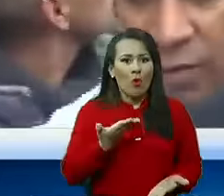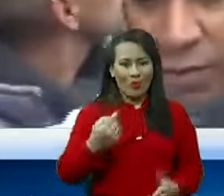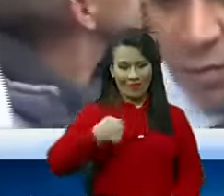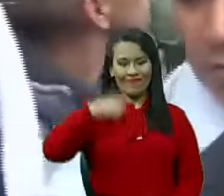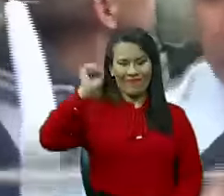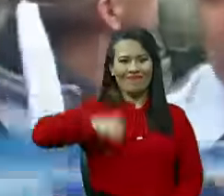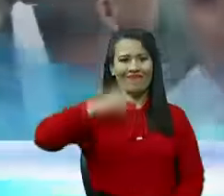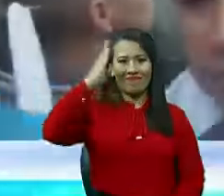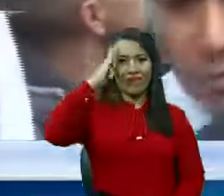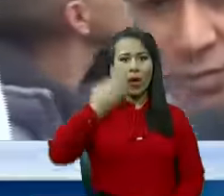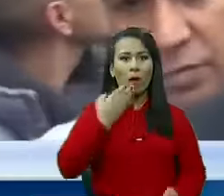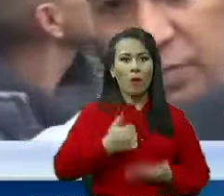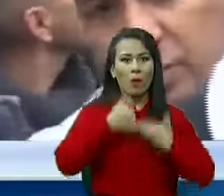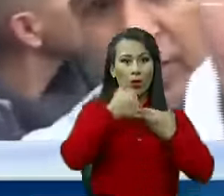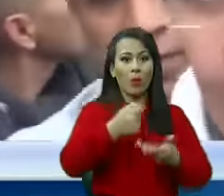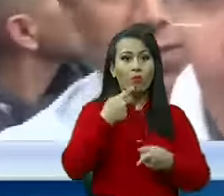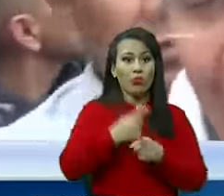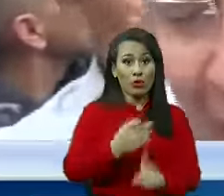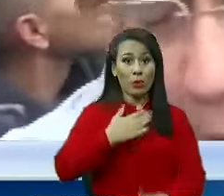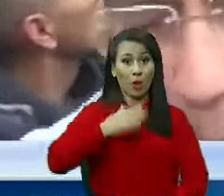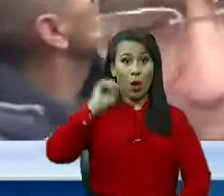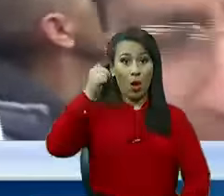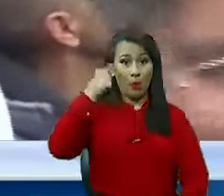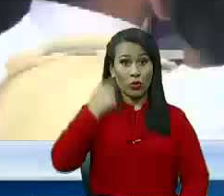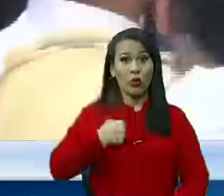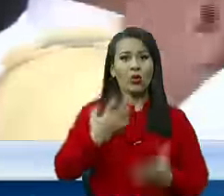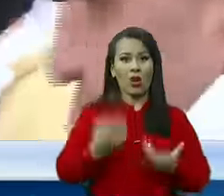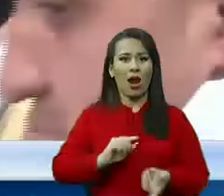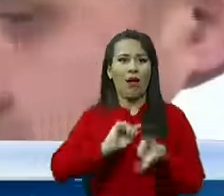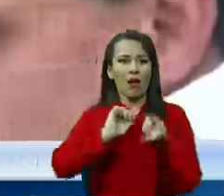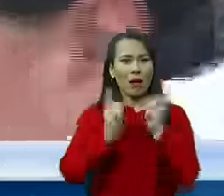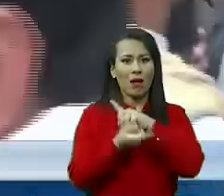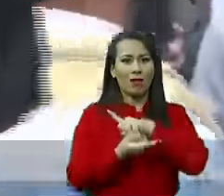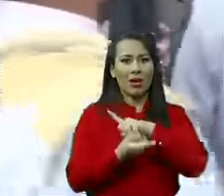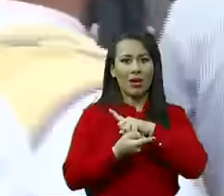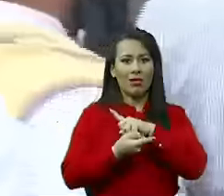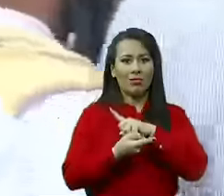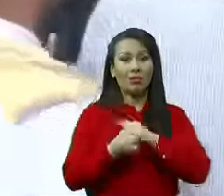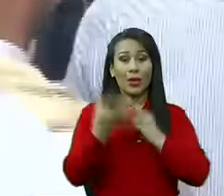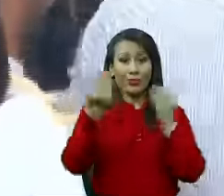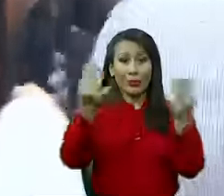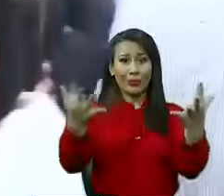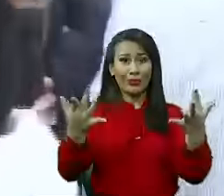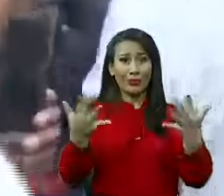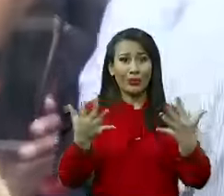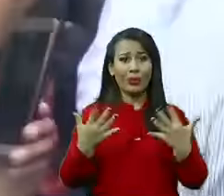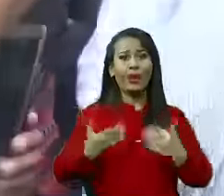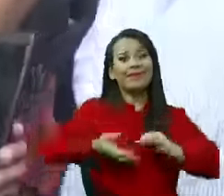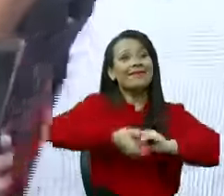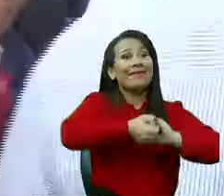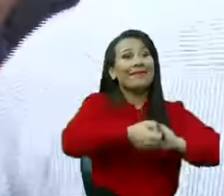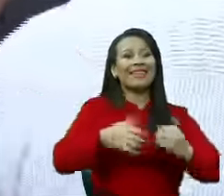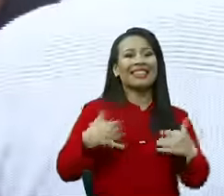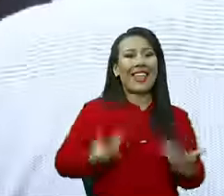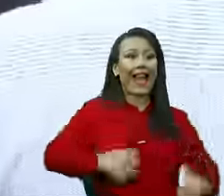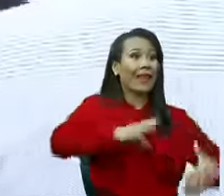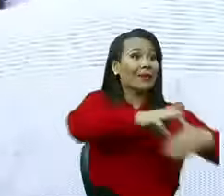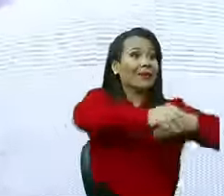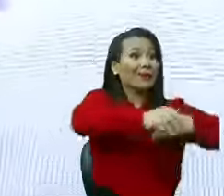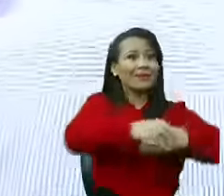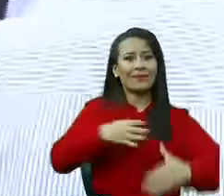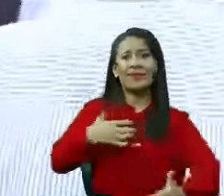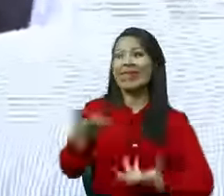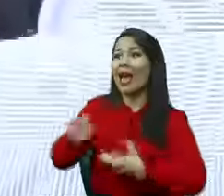Sí por eso seremos gobierno del cambio en medio de la aglomeración de los simpatizantes que querían estrechar la mano del candidato se retiró